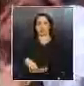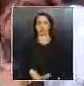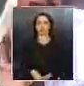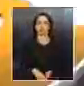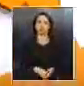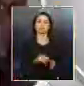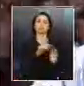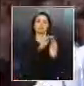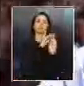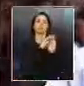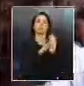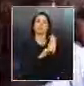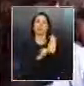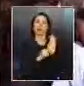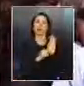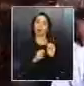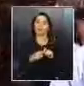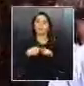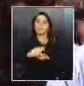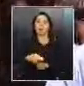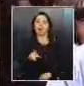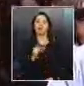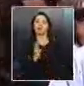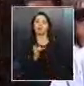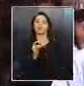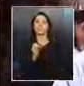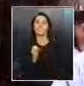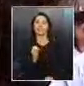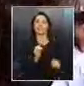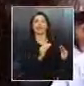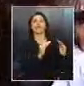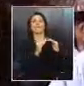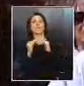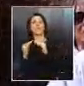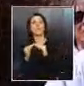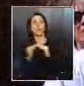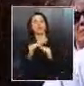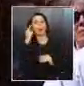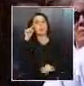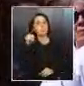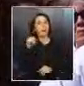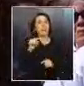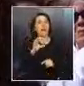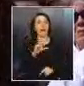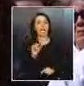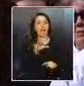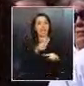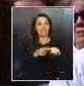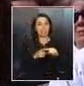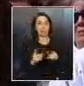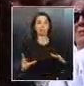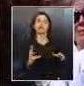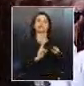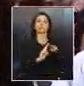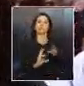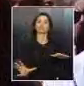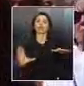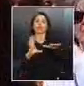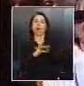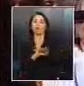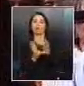el programa de subsidio a la vivienda para nuestra clase media está hecho de acuerdo a las necesidades y a las